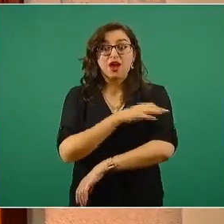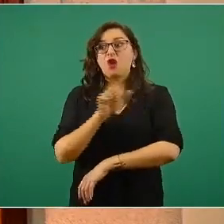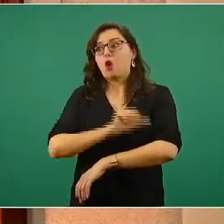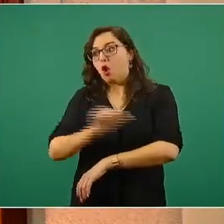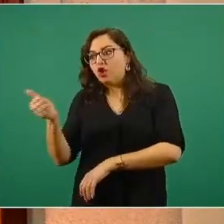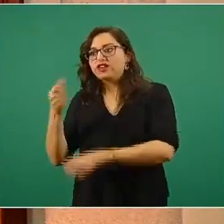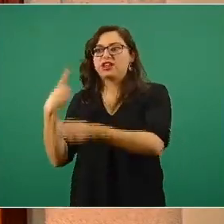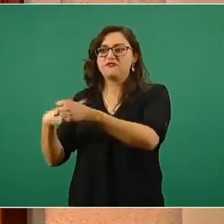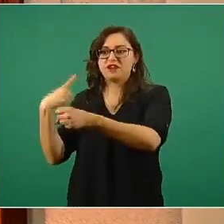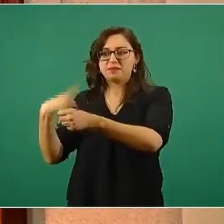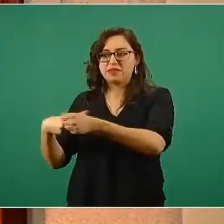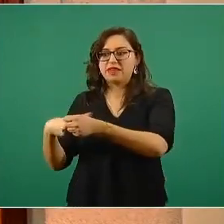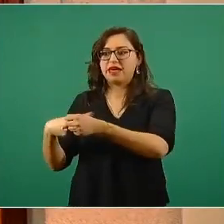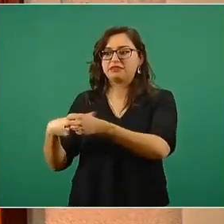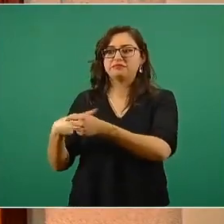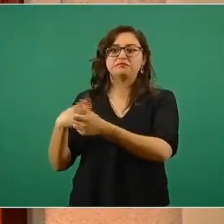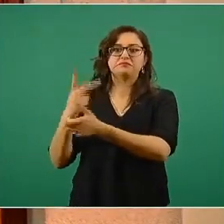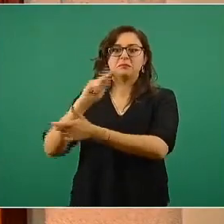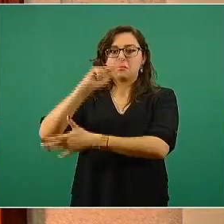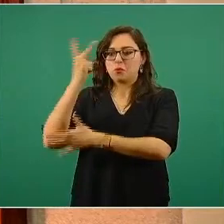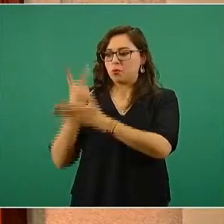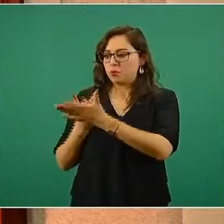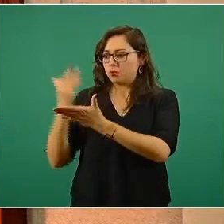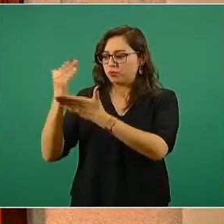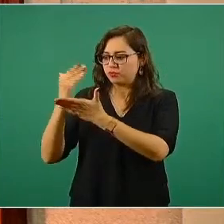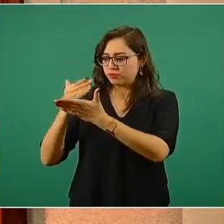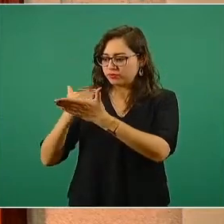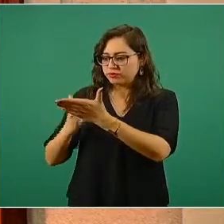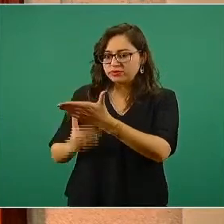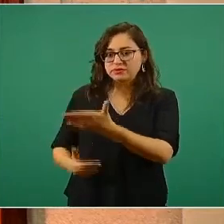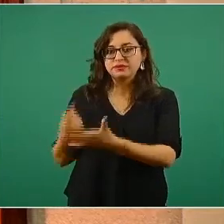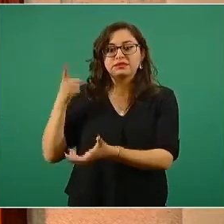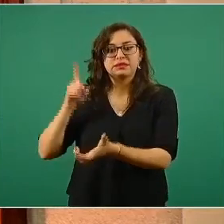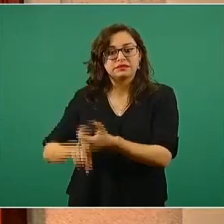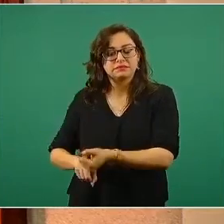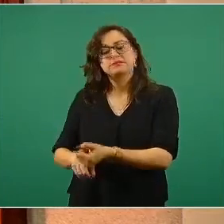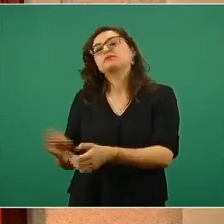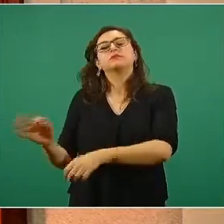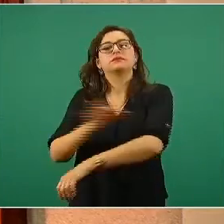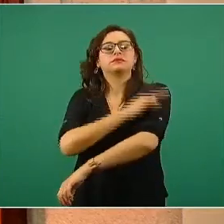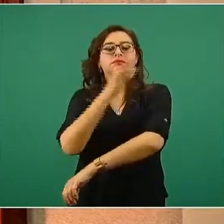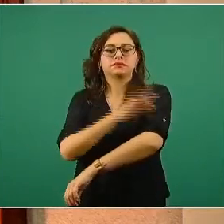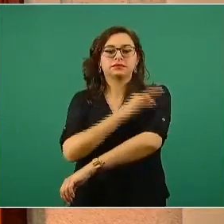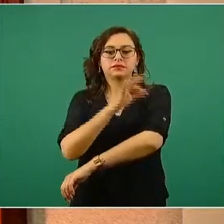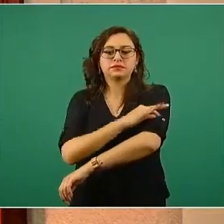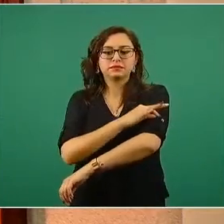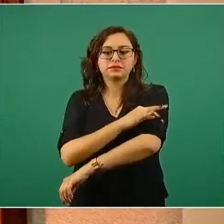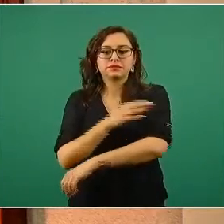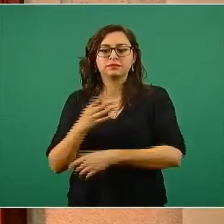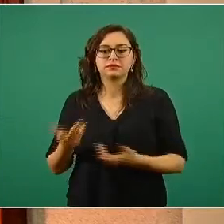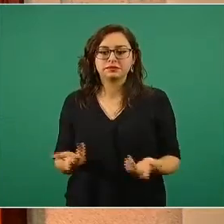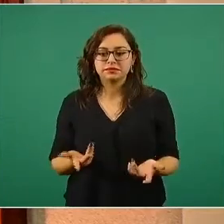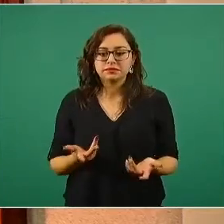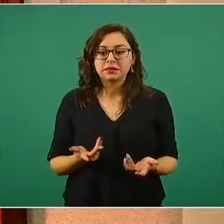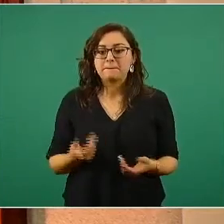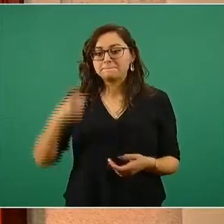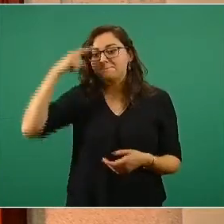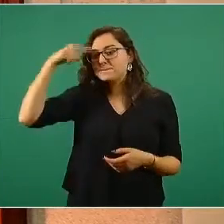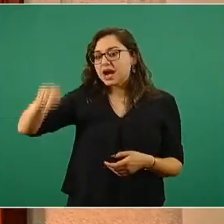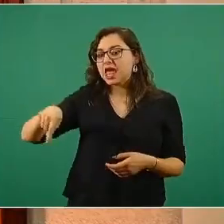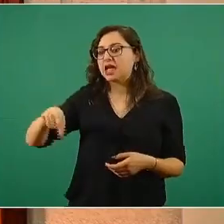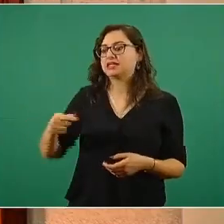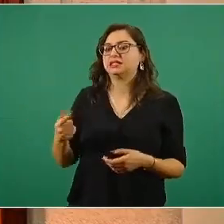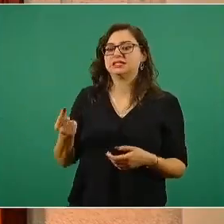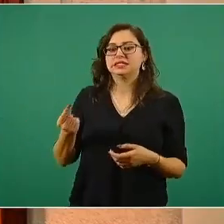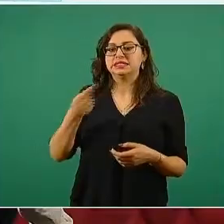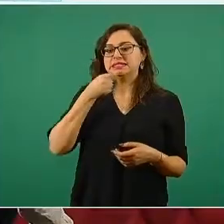obviamente del plan de vacunación universal en México, sobre todo para la población infantil o menor de edad, se